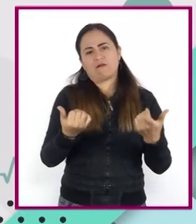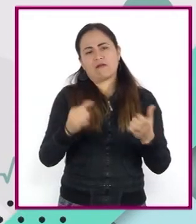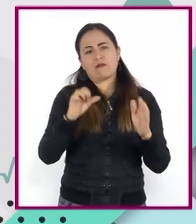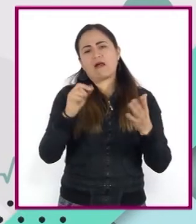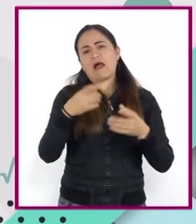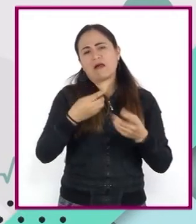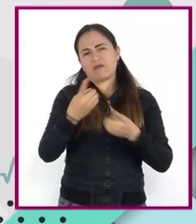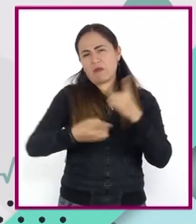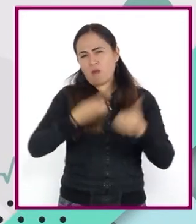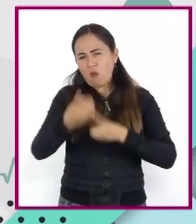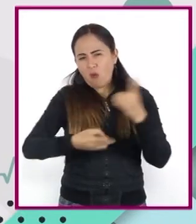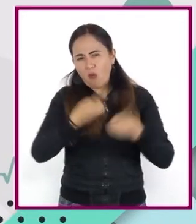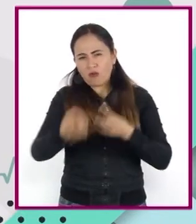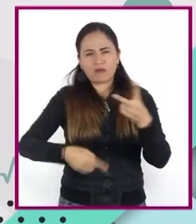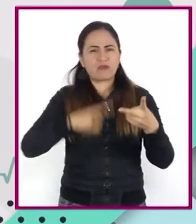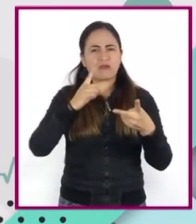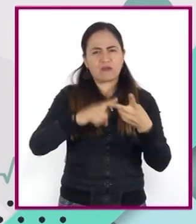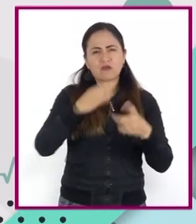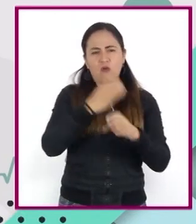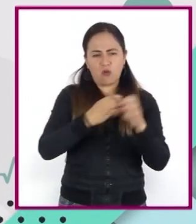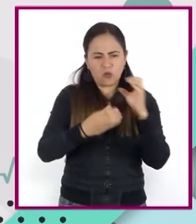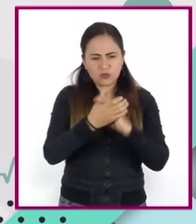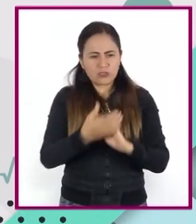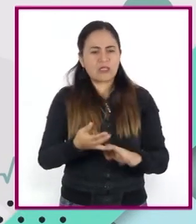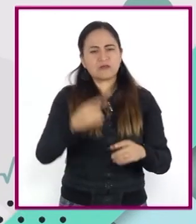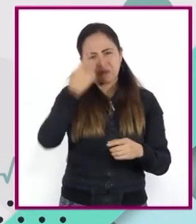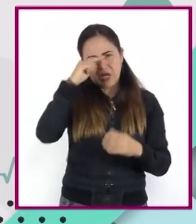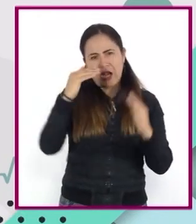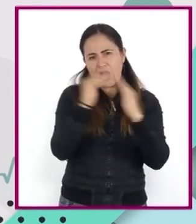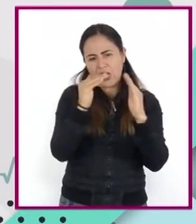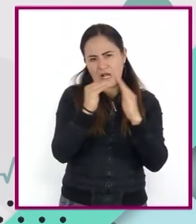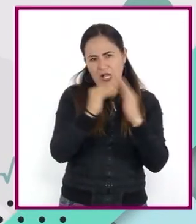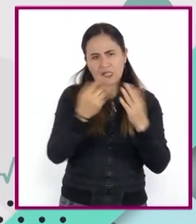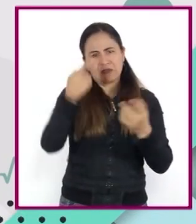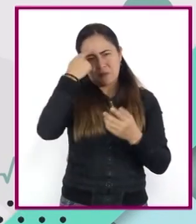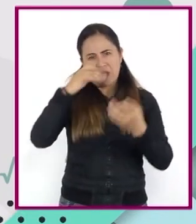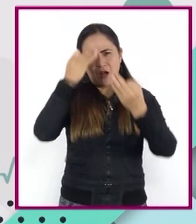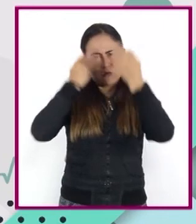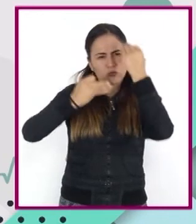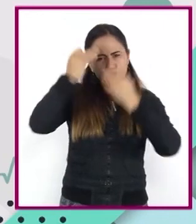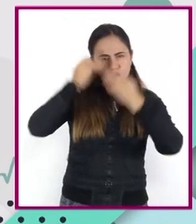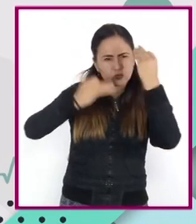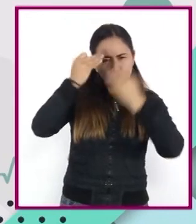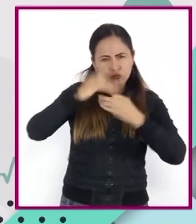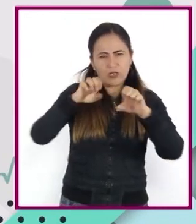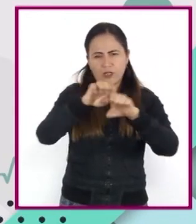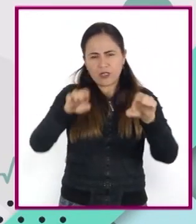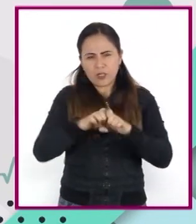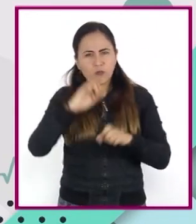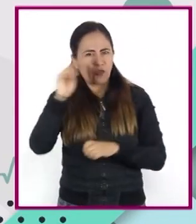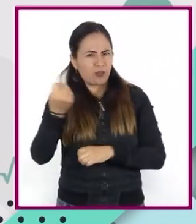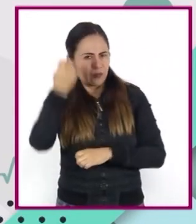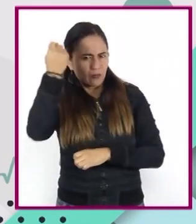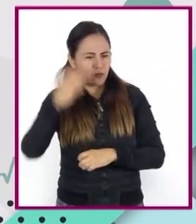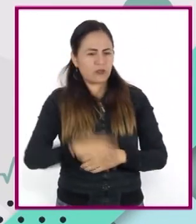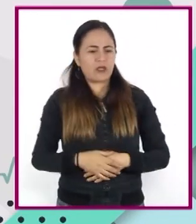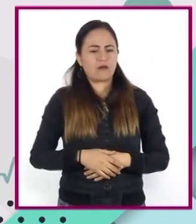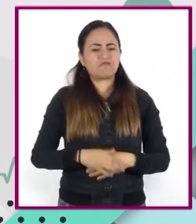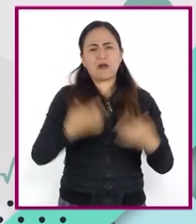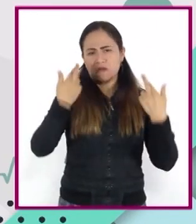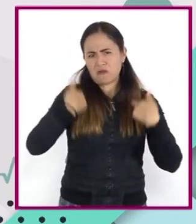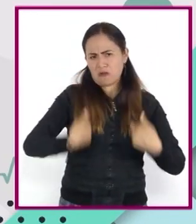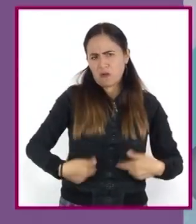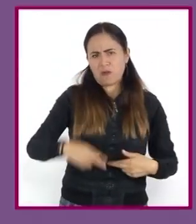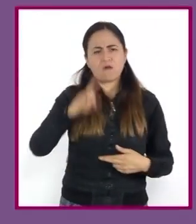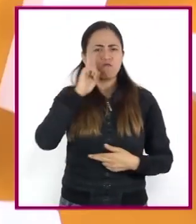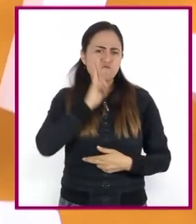para el hogar, productos de salud y belleza, aparatos electrónicos y tecnología, ropa para dama y